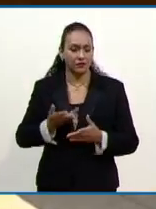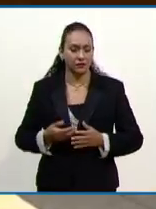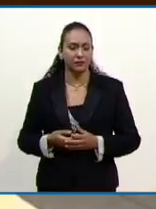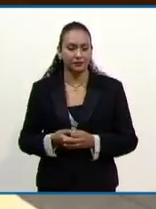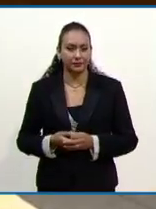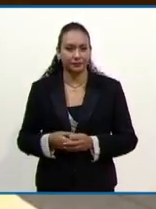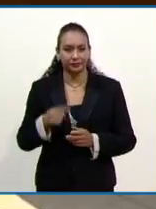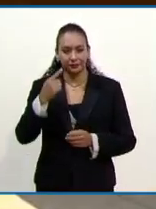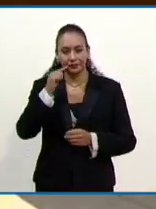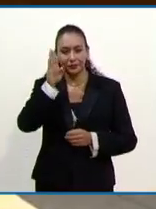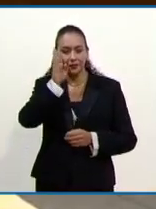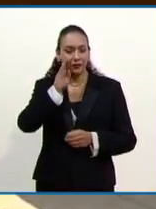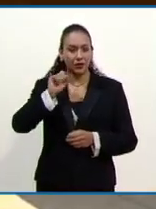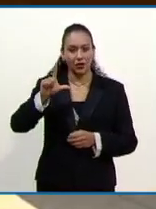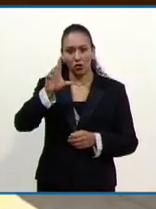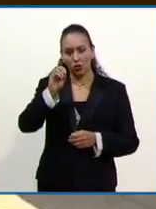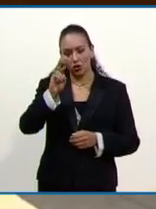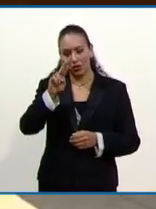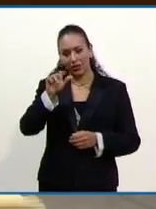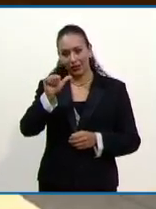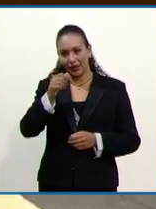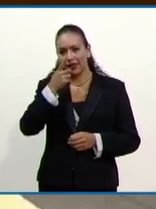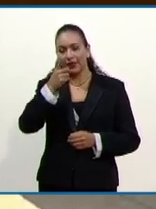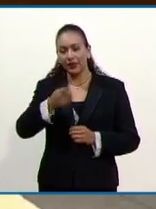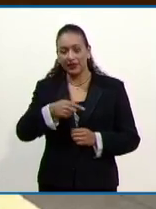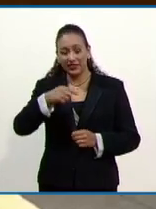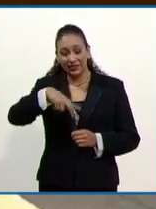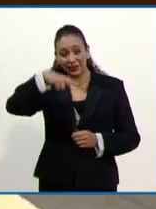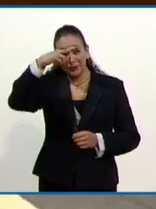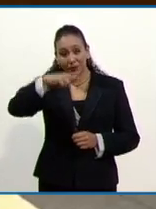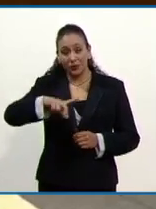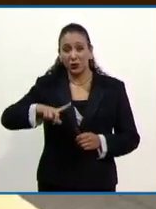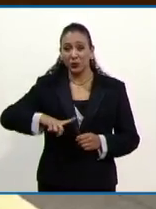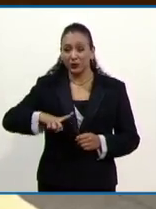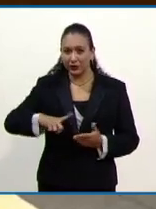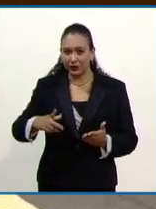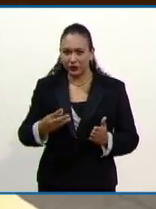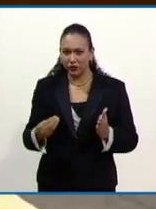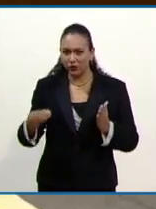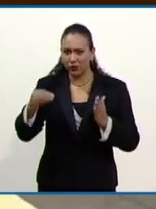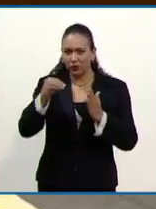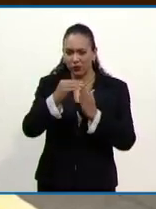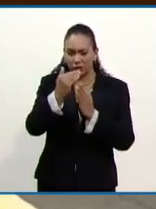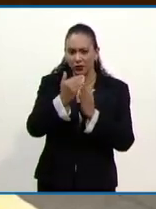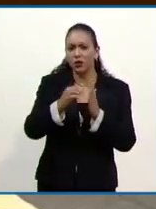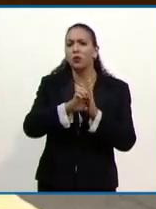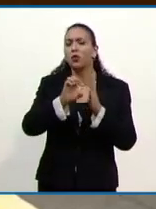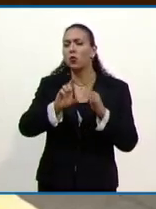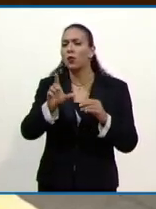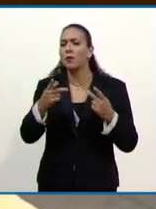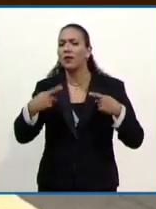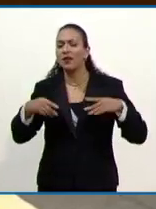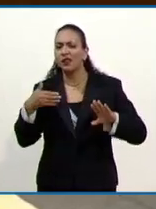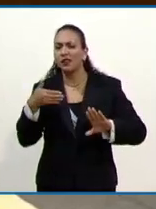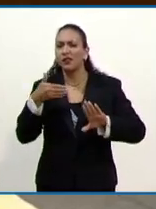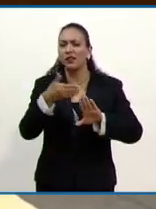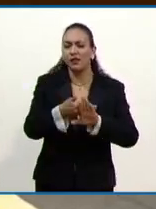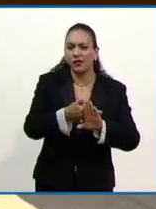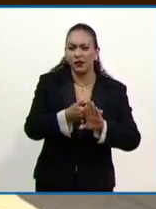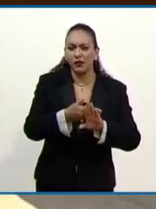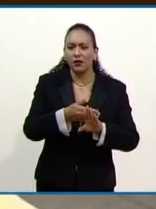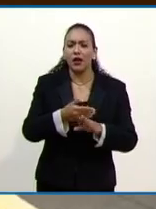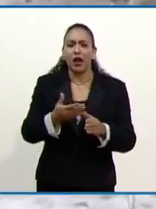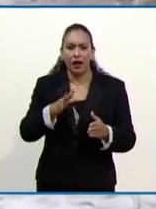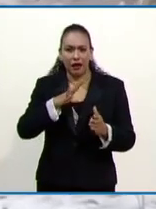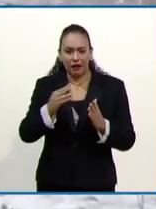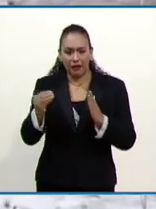La ministra Loretta Ortiz Alf lamentó que el Estado mexicano no haya tipificado el crimen de agresión dentro de su sistema